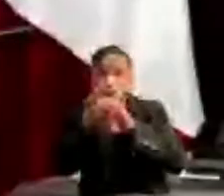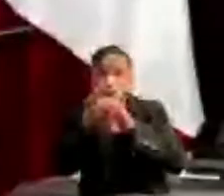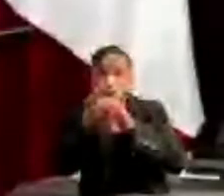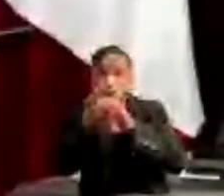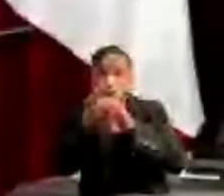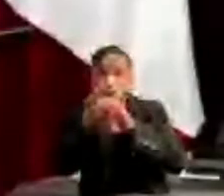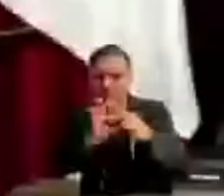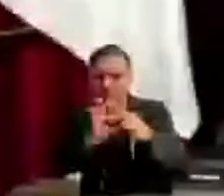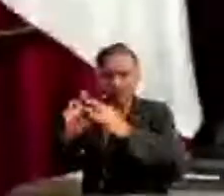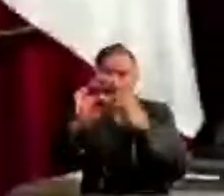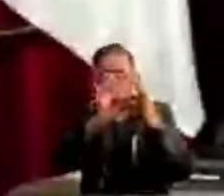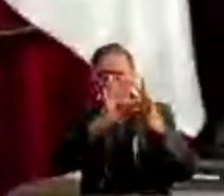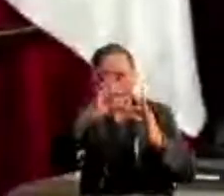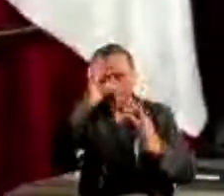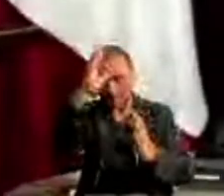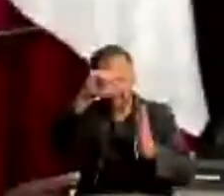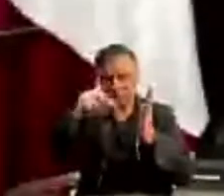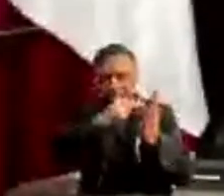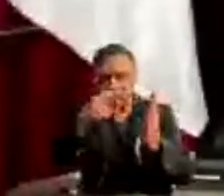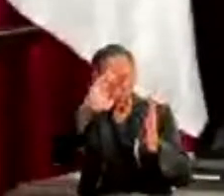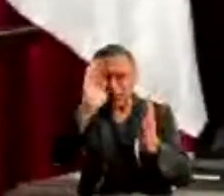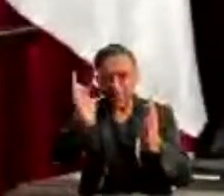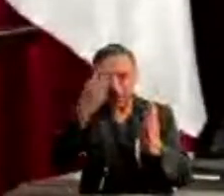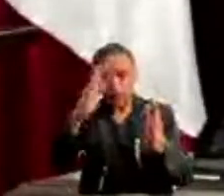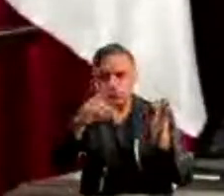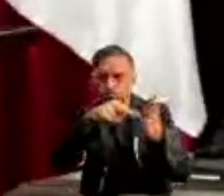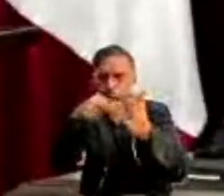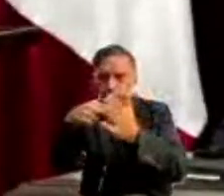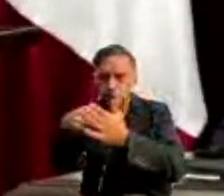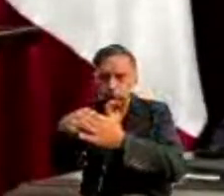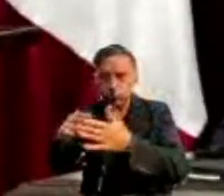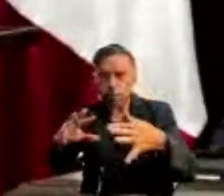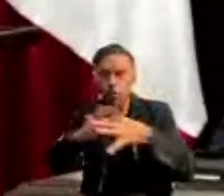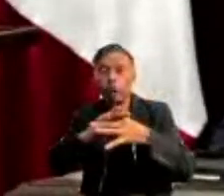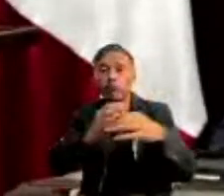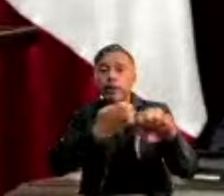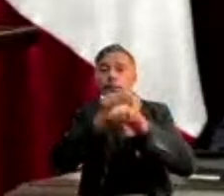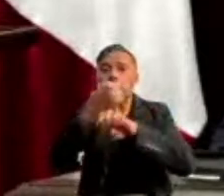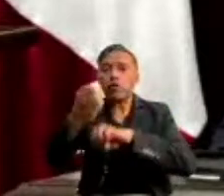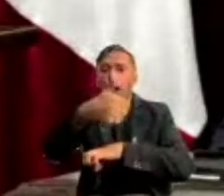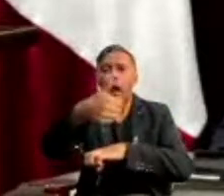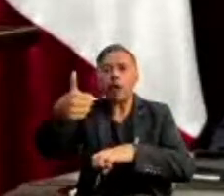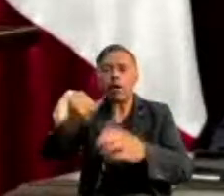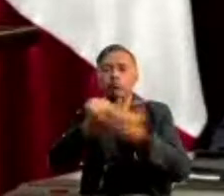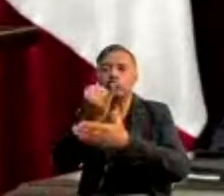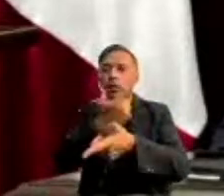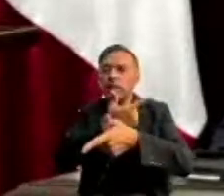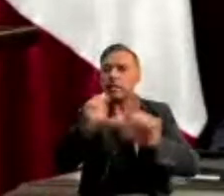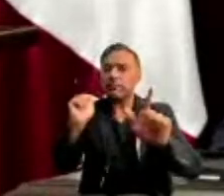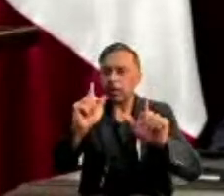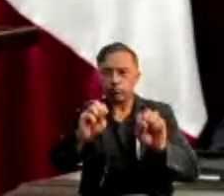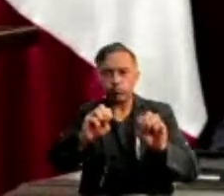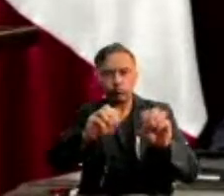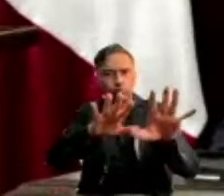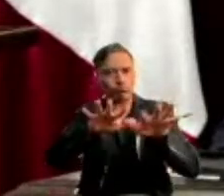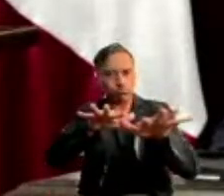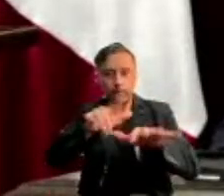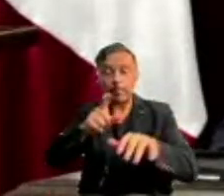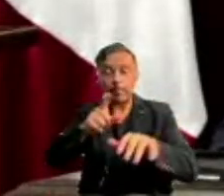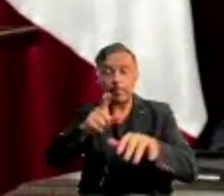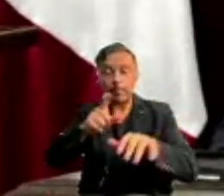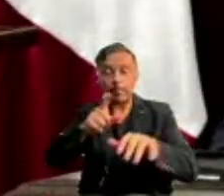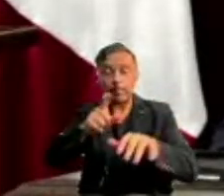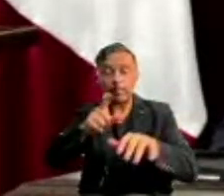Federal fortalecen su calidad de libres y soberanas. Zárate Albarrán nació el 5 de septiembre del año